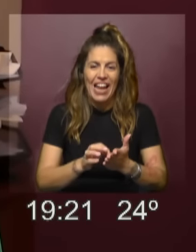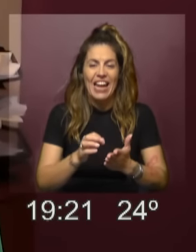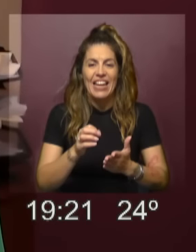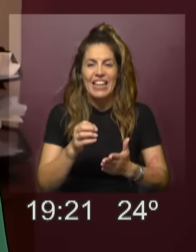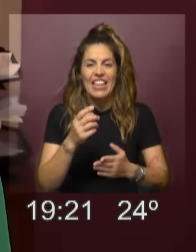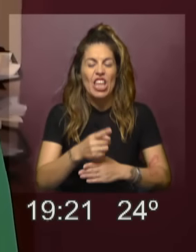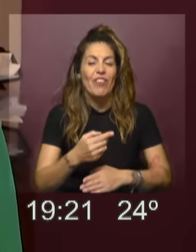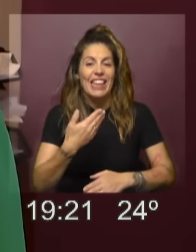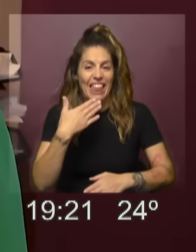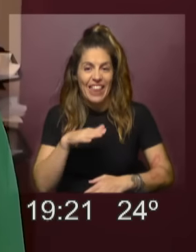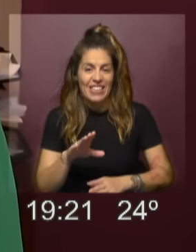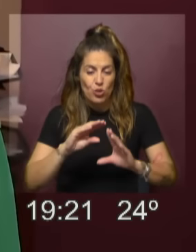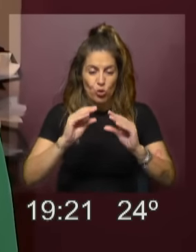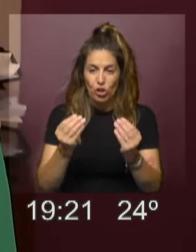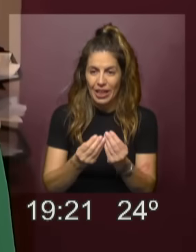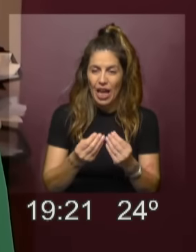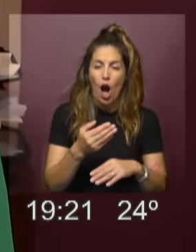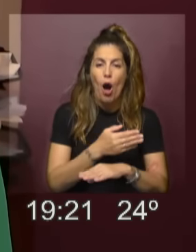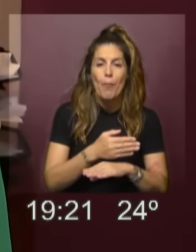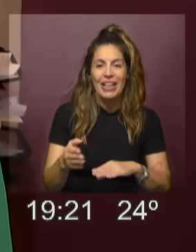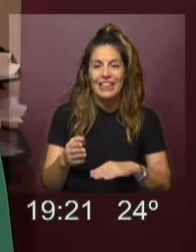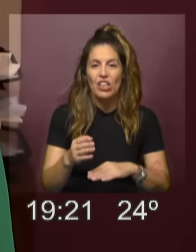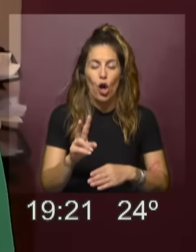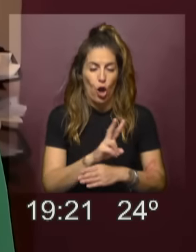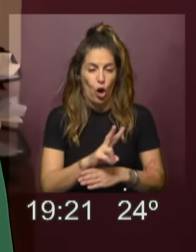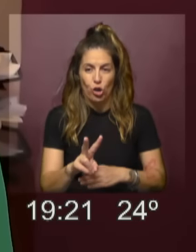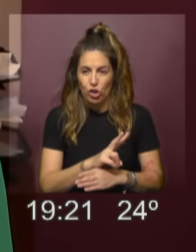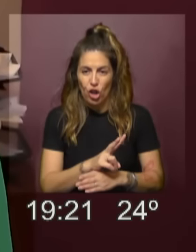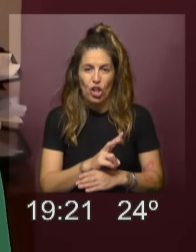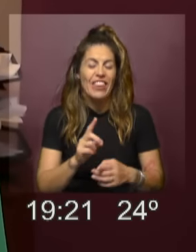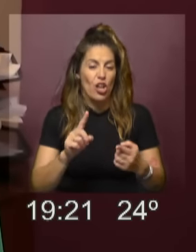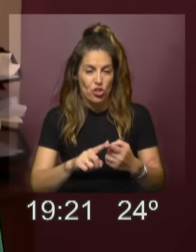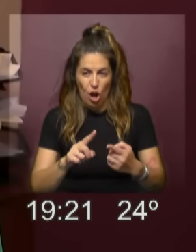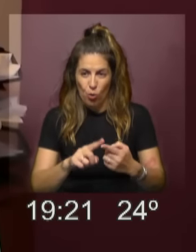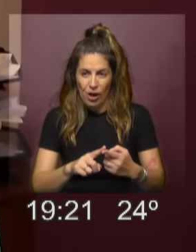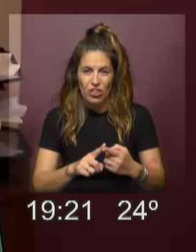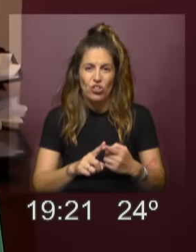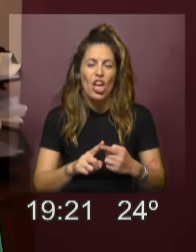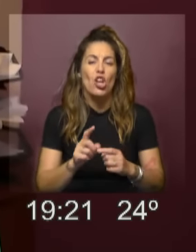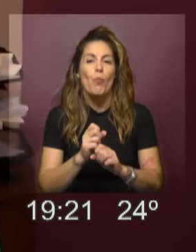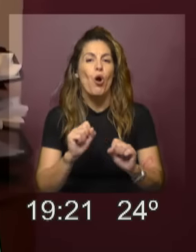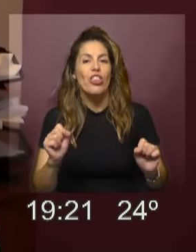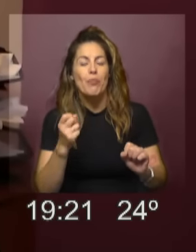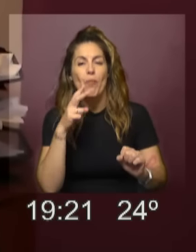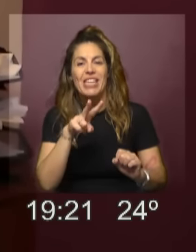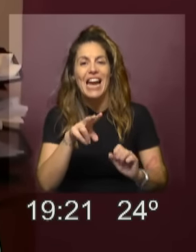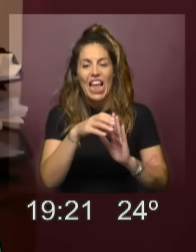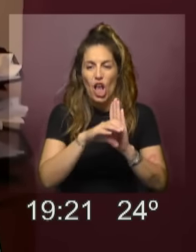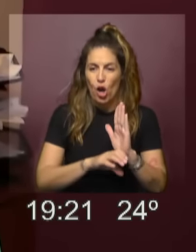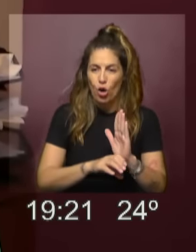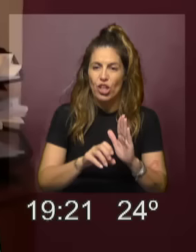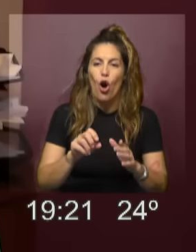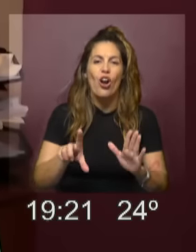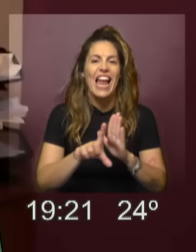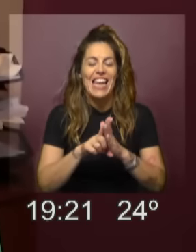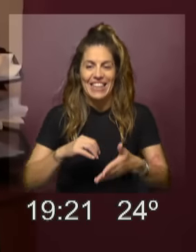en su totalidad, partiendo del control de convencionalidad de lo que hacen los tratados, y no podemos mirar el Código Penal o la Ley de Género